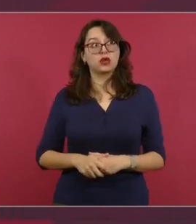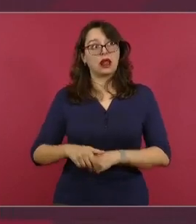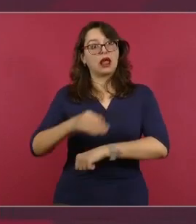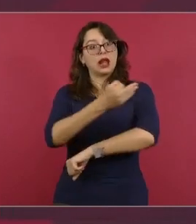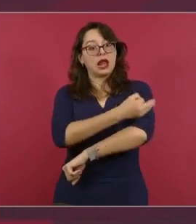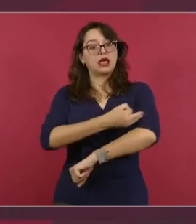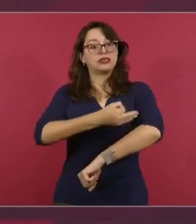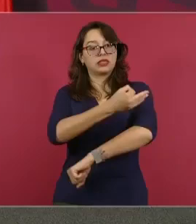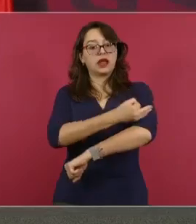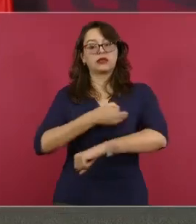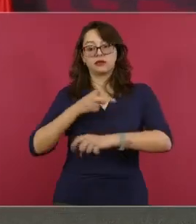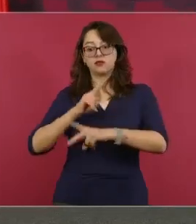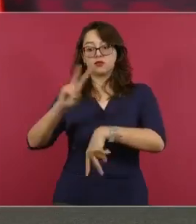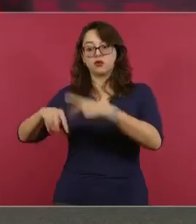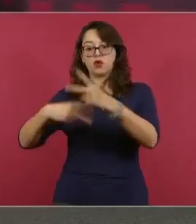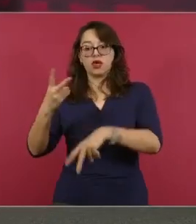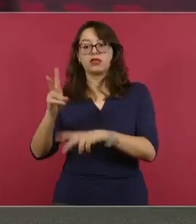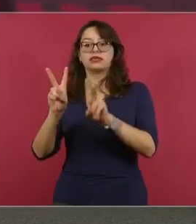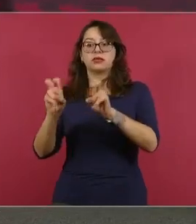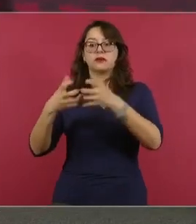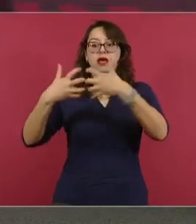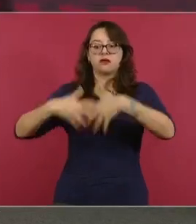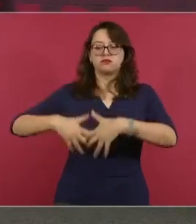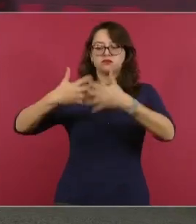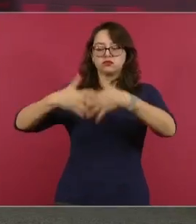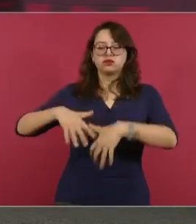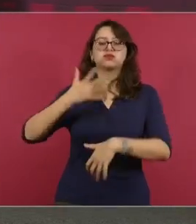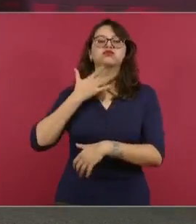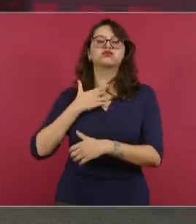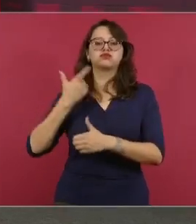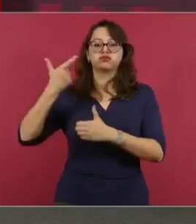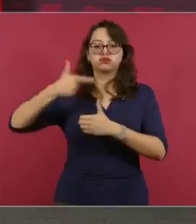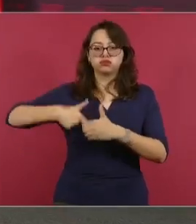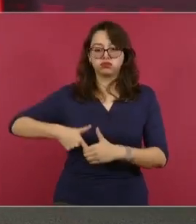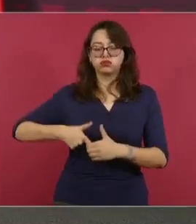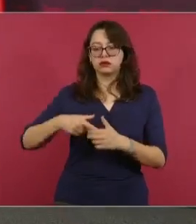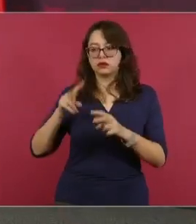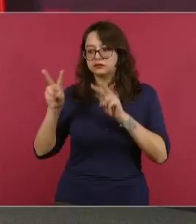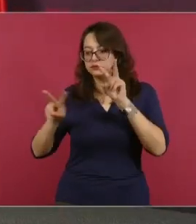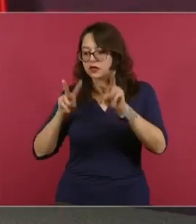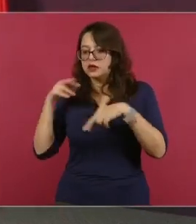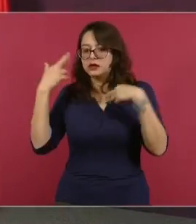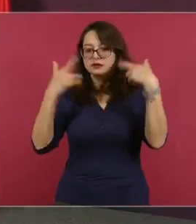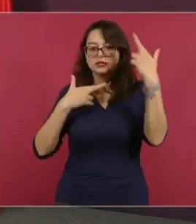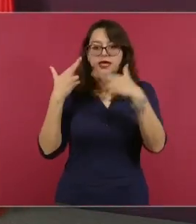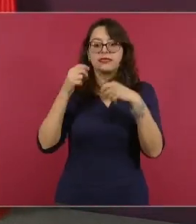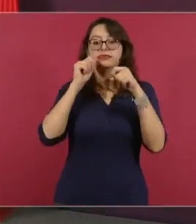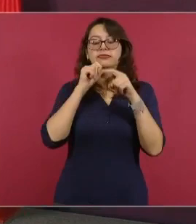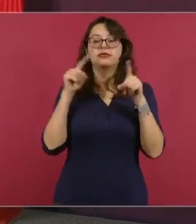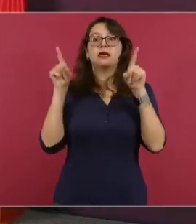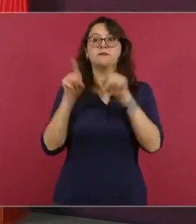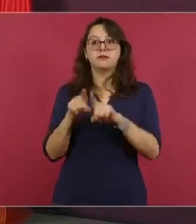en la tarde-noche, voy a la evaluación de la refinería. Voy a estar en Monterrey porque vamos a